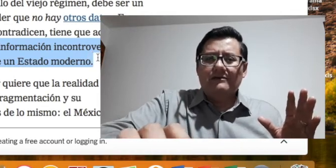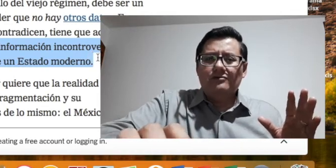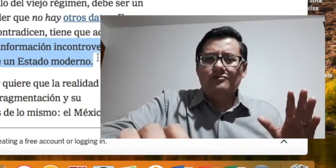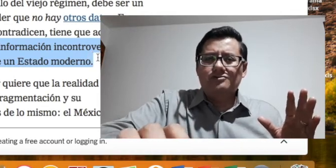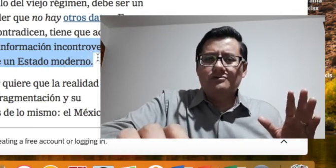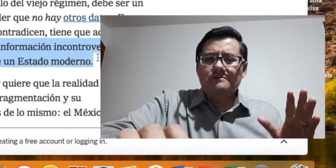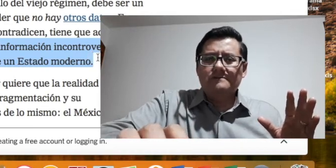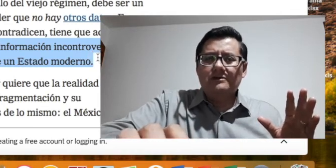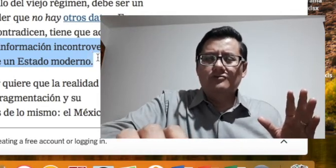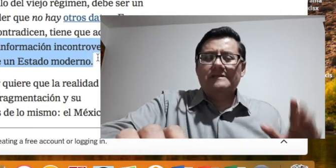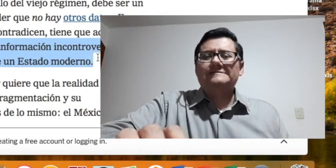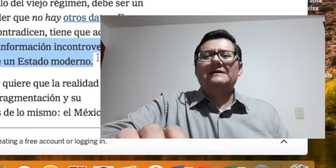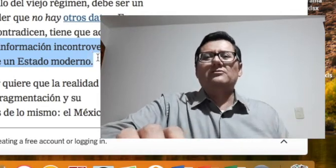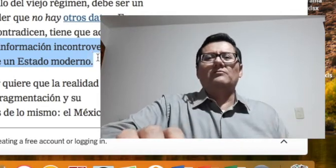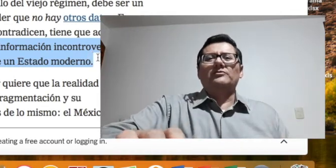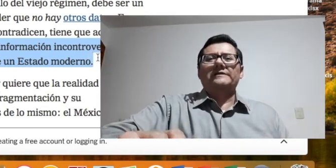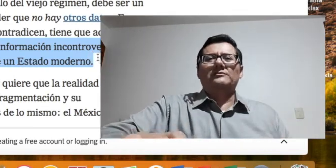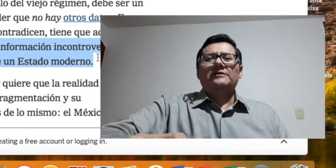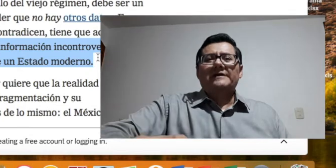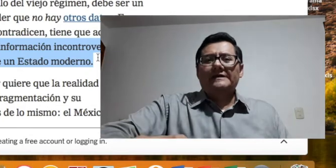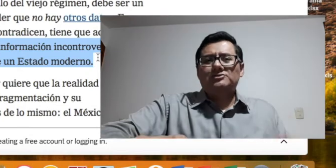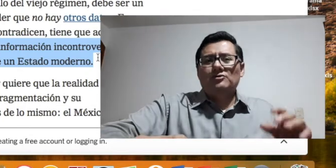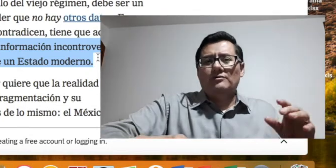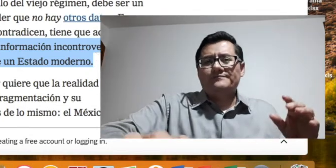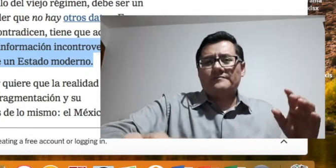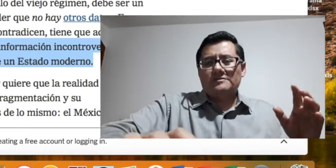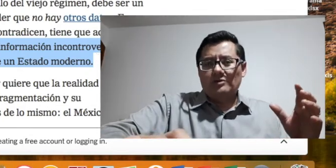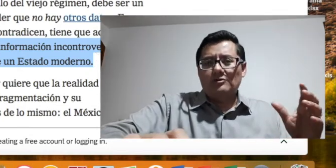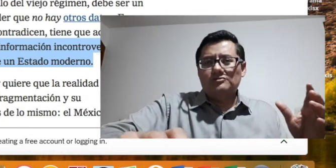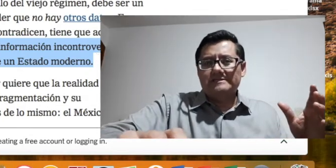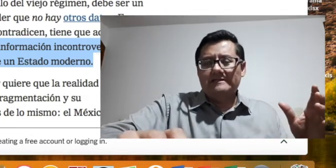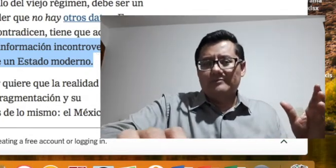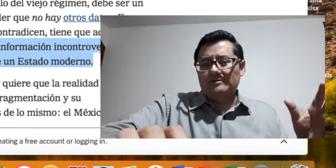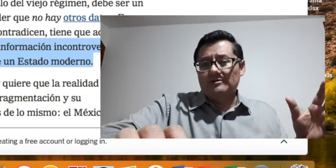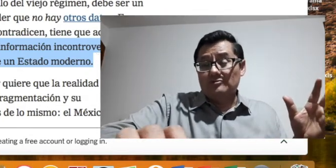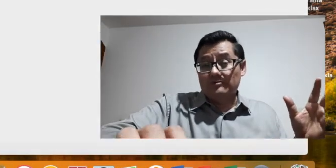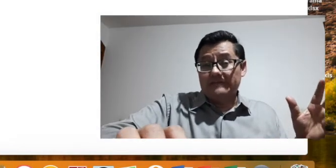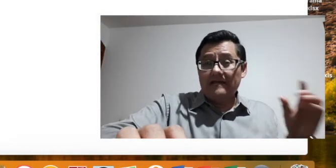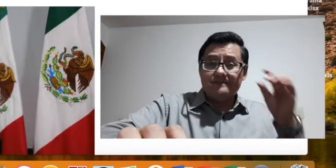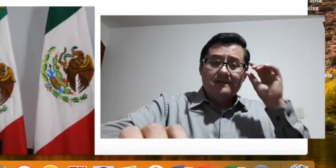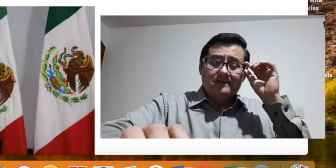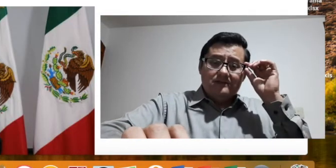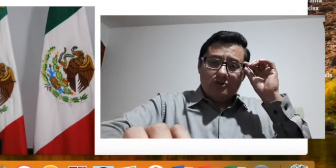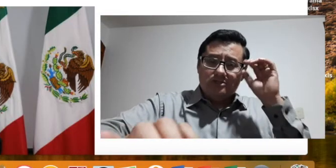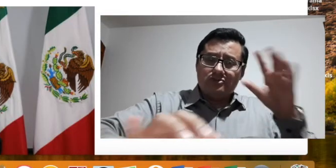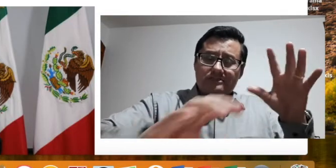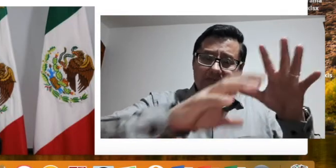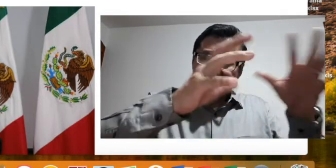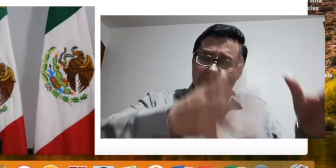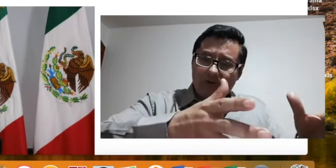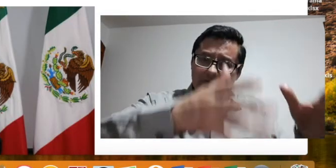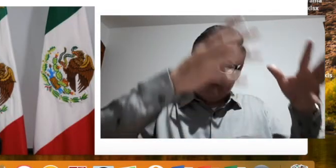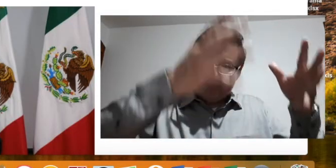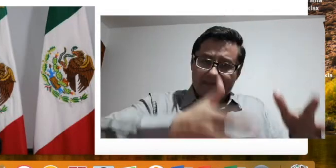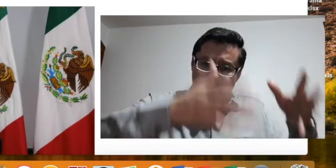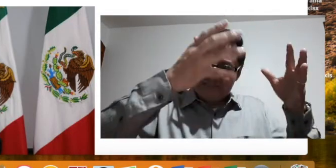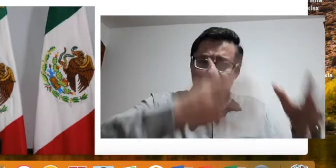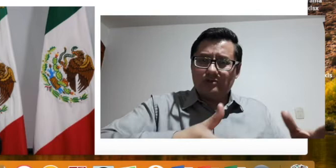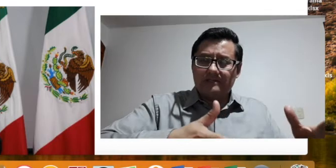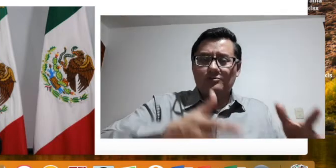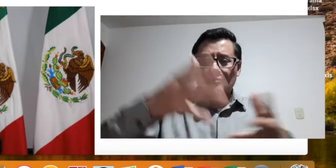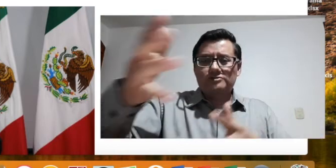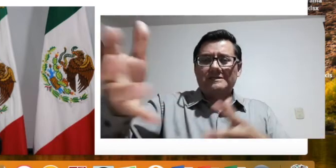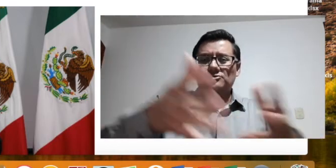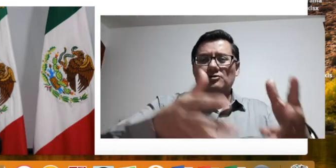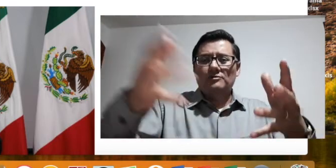en la conducción de un Estado moderno. Eso dio a conocer el periódico de New York Times. Todos estos temas que aborda en el resto de